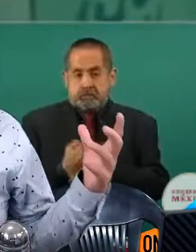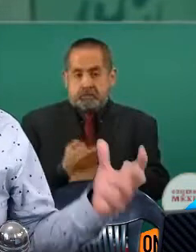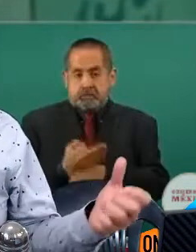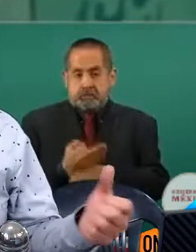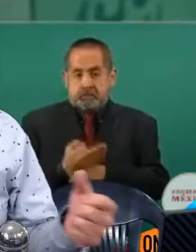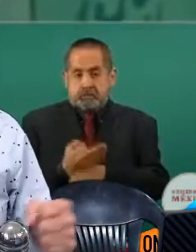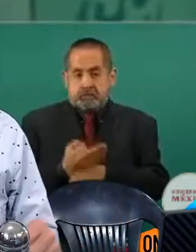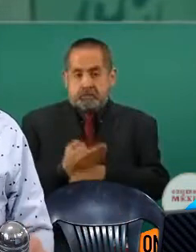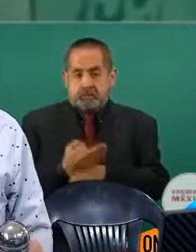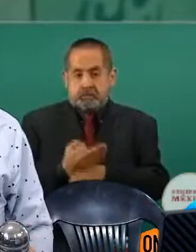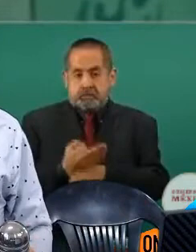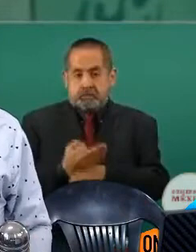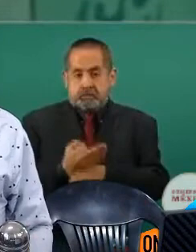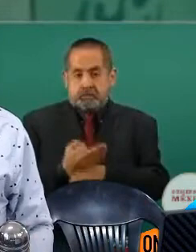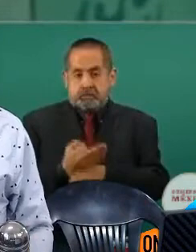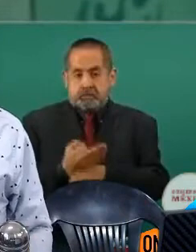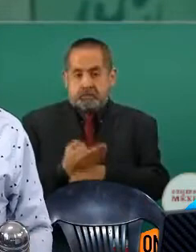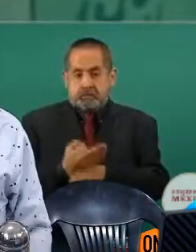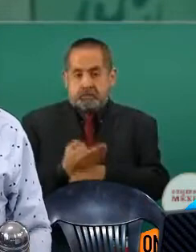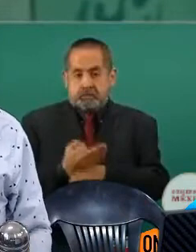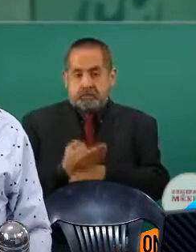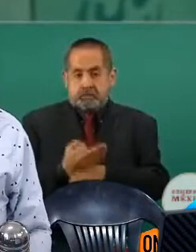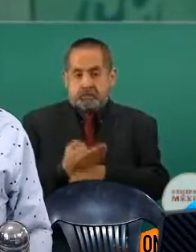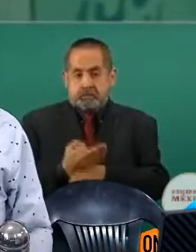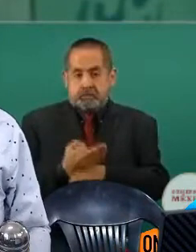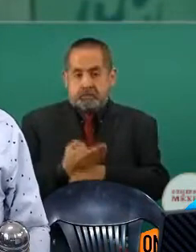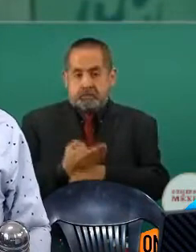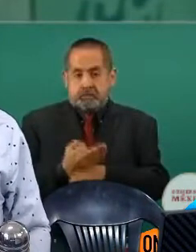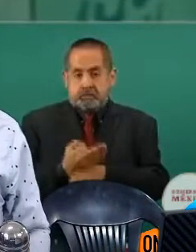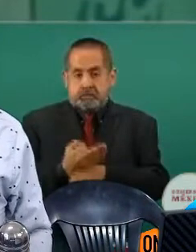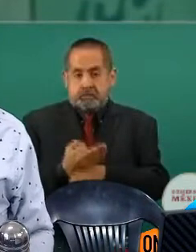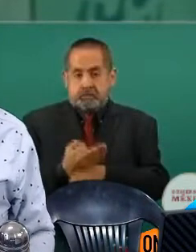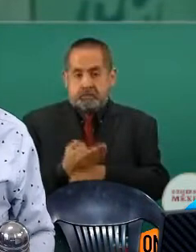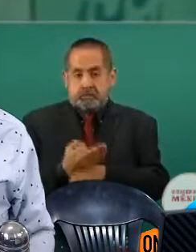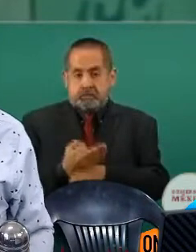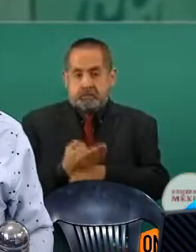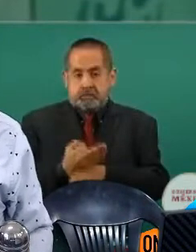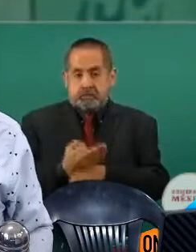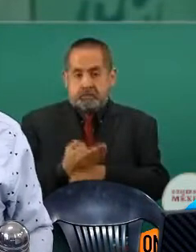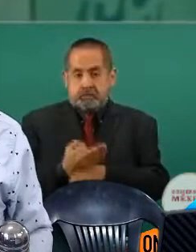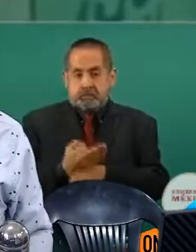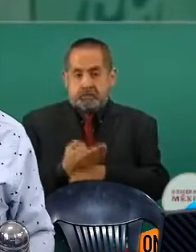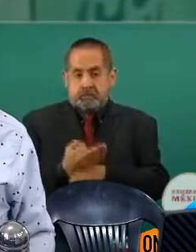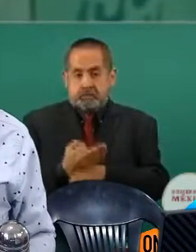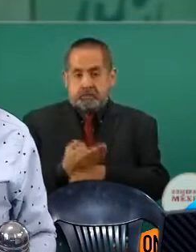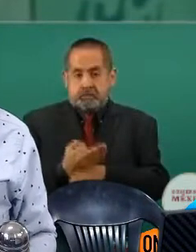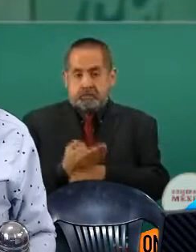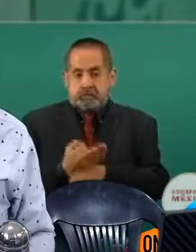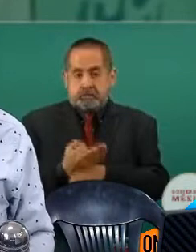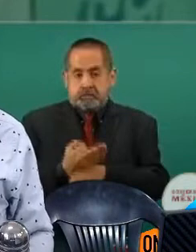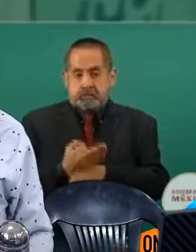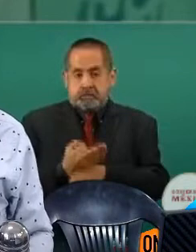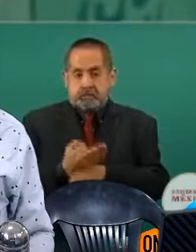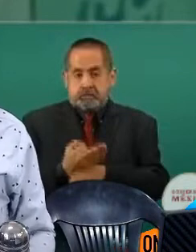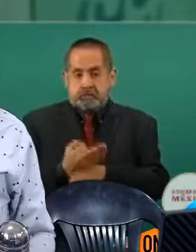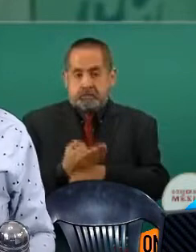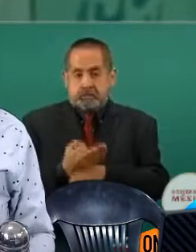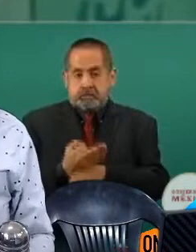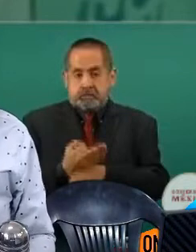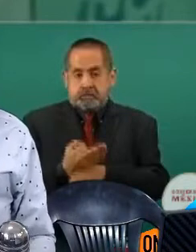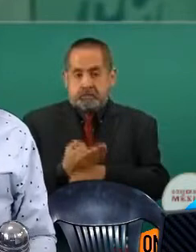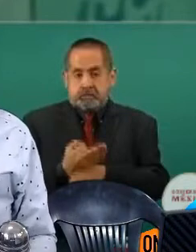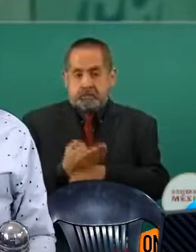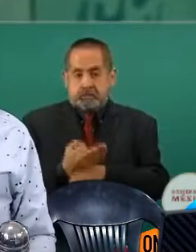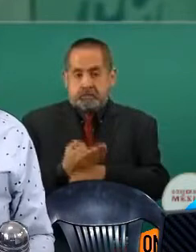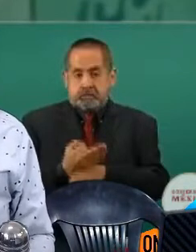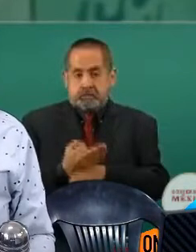que camina con nosotros y que también, a través de sus comentarios, también nos enseñan muchísimo. Porque